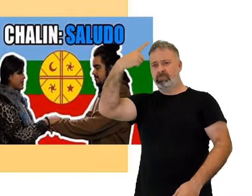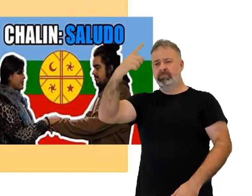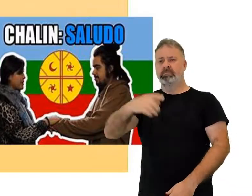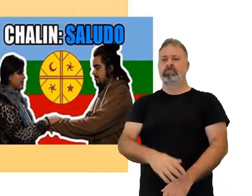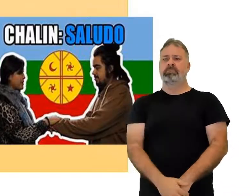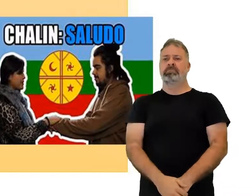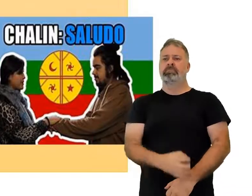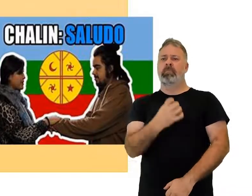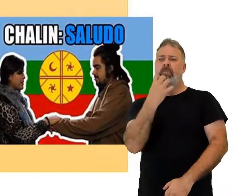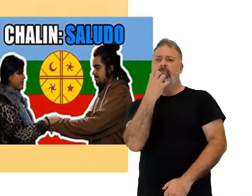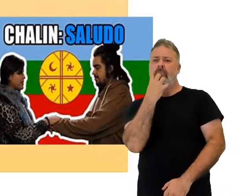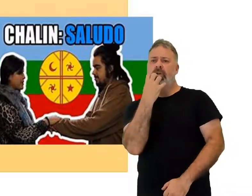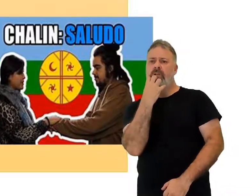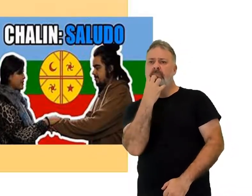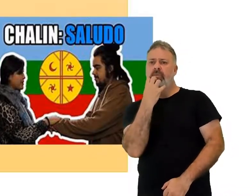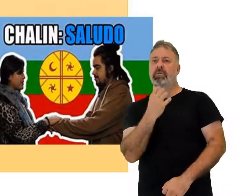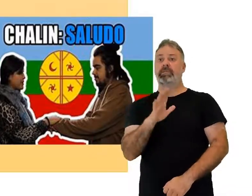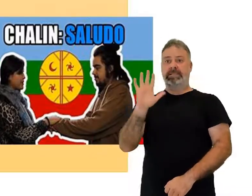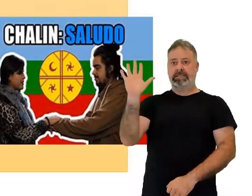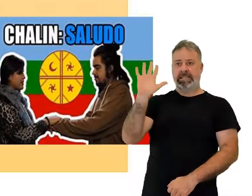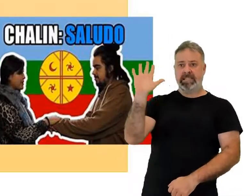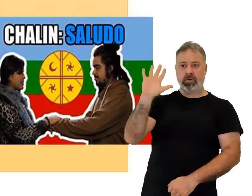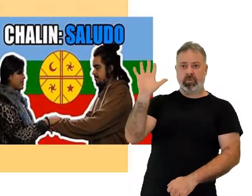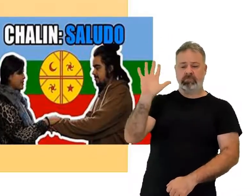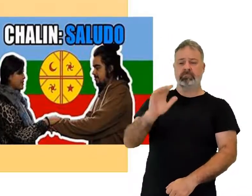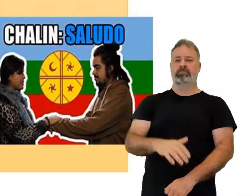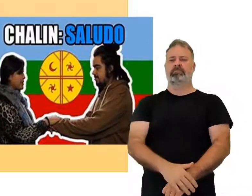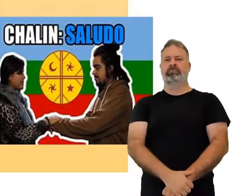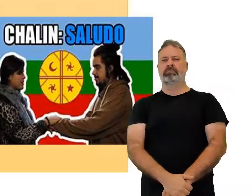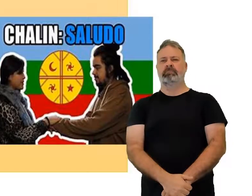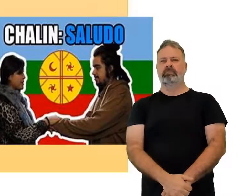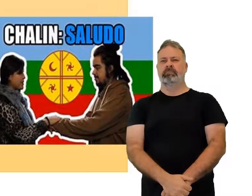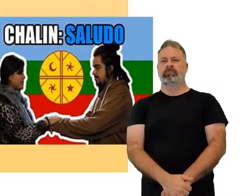Por ejemplo, el saludo.